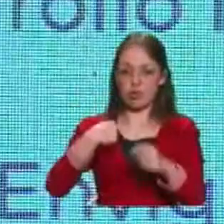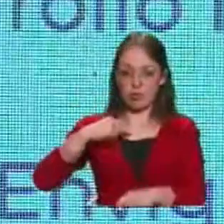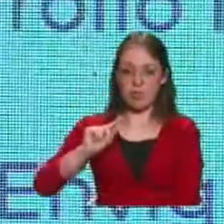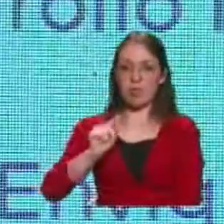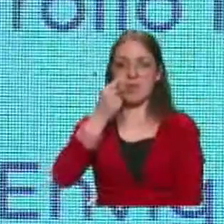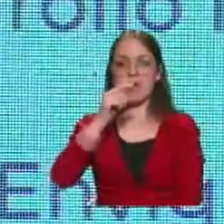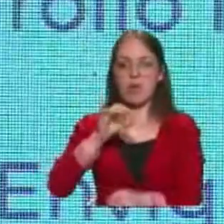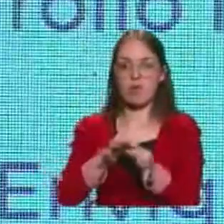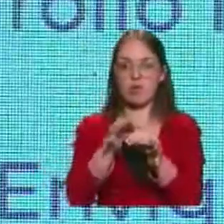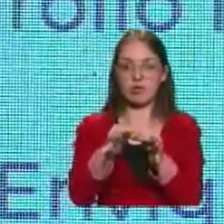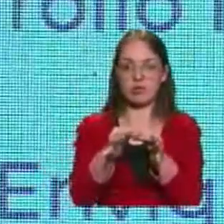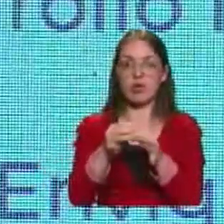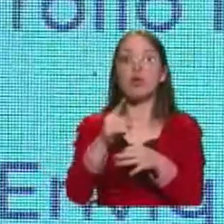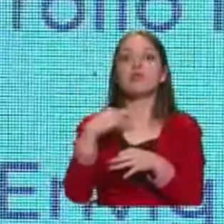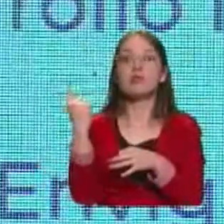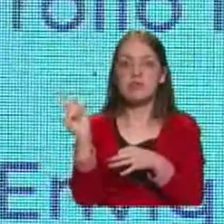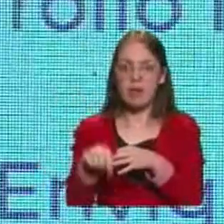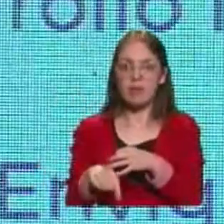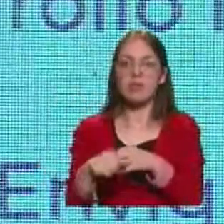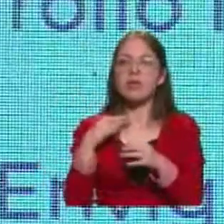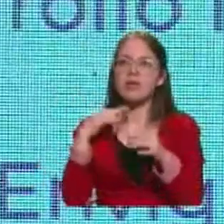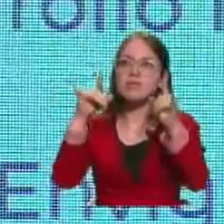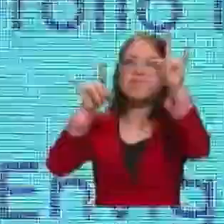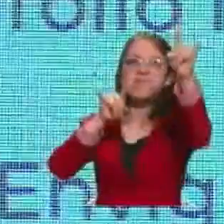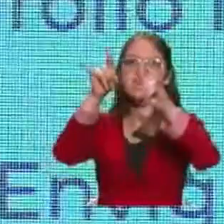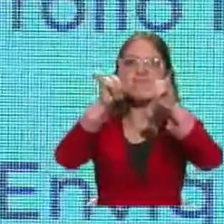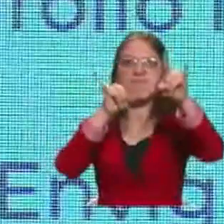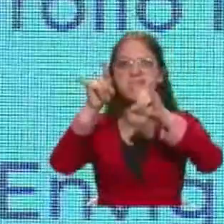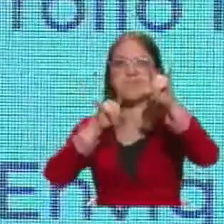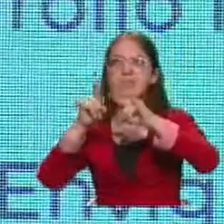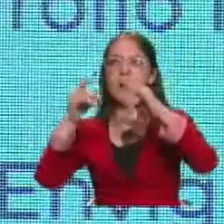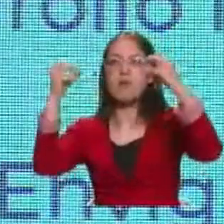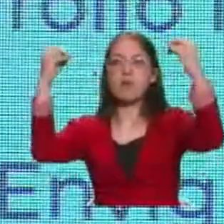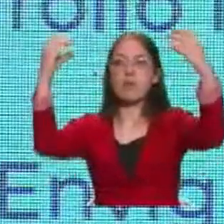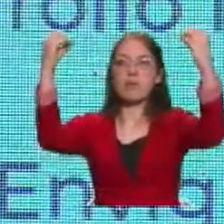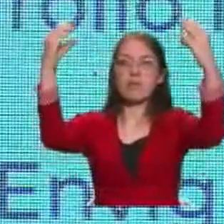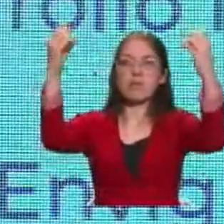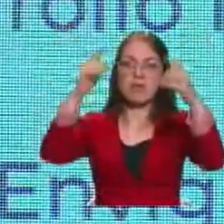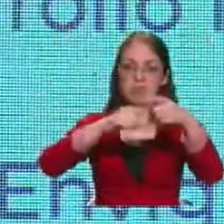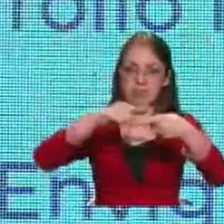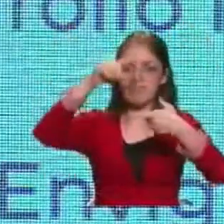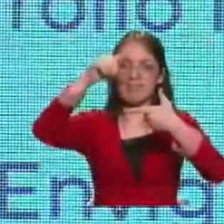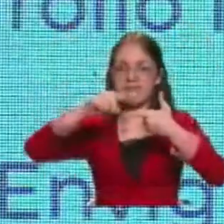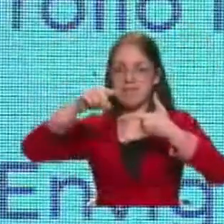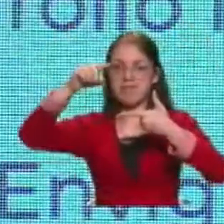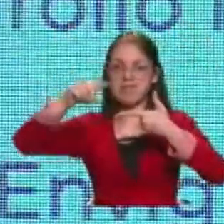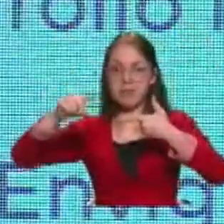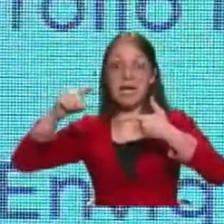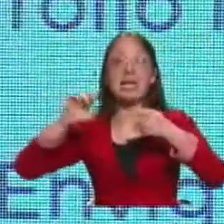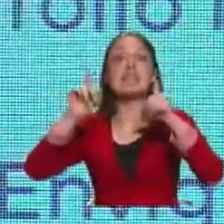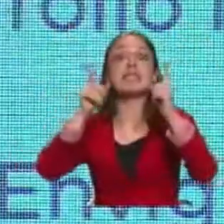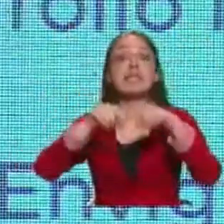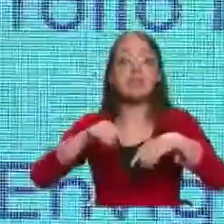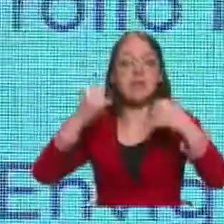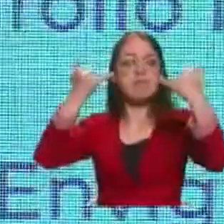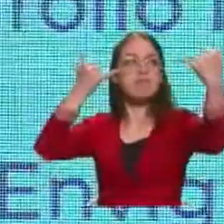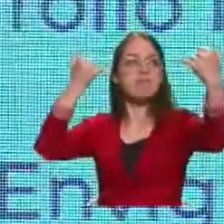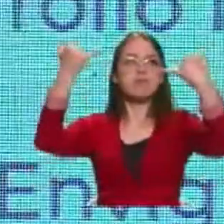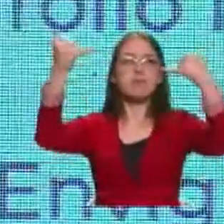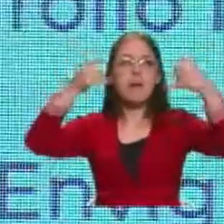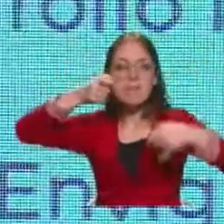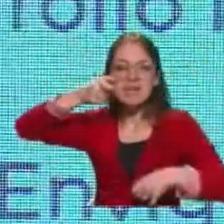telegestión para mirar el rendimiento de la iluminación la ampliación de la vigilancia con unas cámaras de última generación